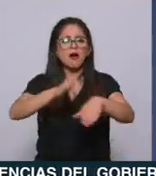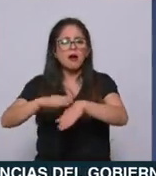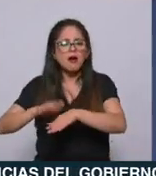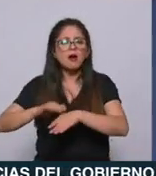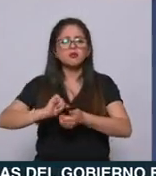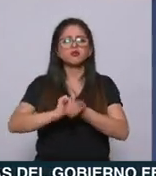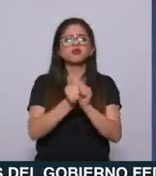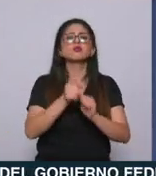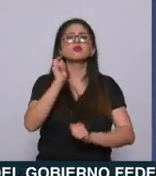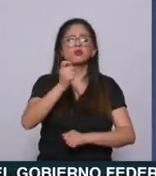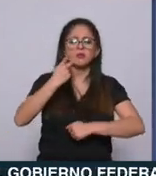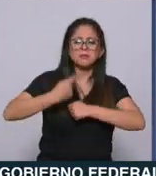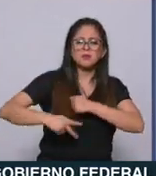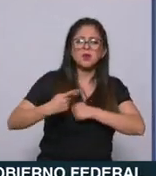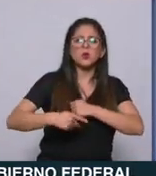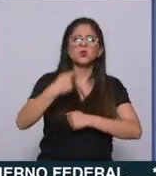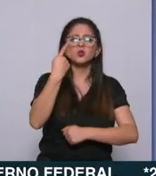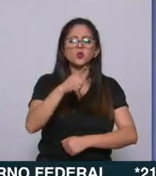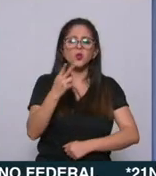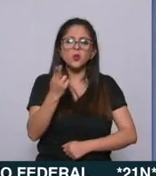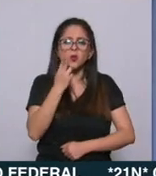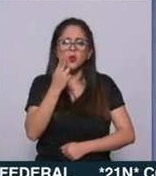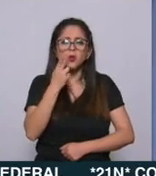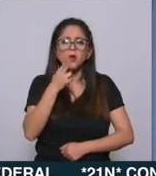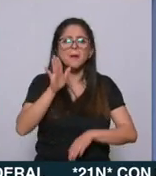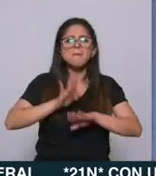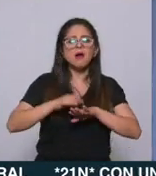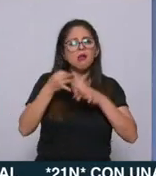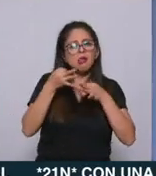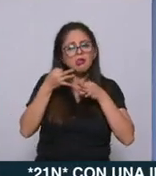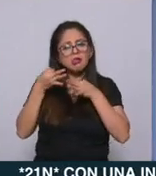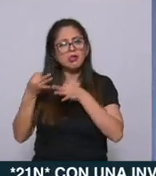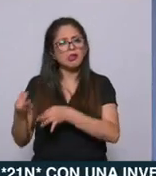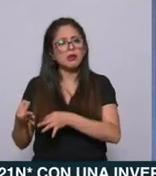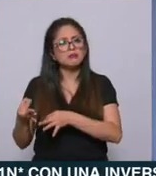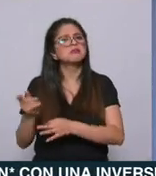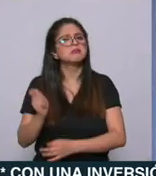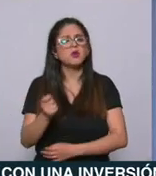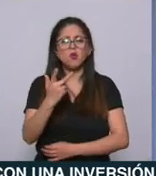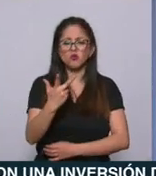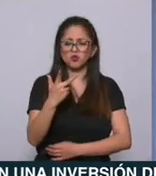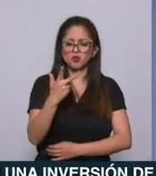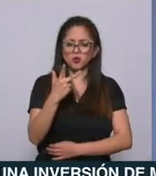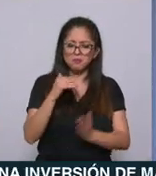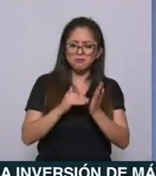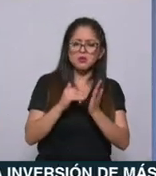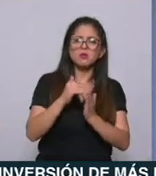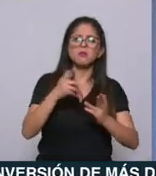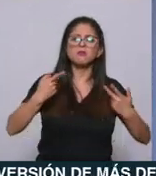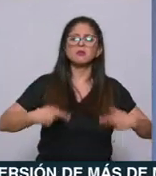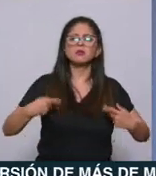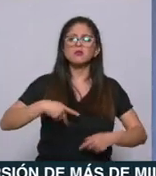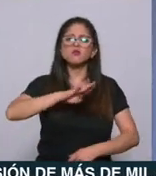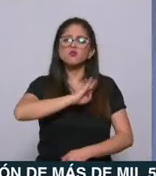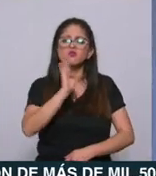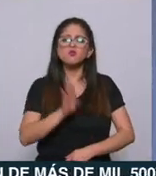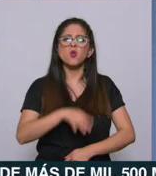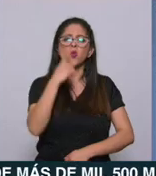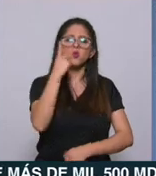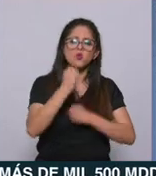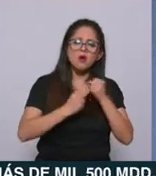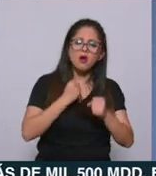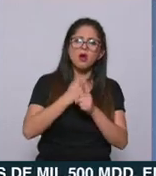nocivos y letales que provoca esta sustancia adictiva. Ejemplo de ello es que 8 millones de personas mueren cada año a causa